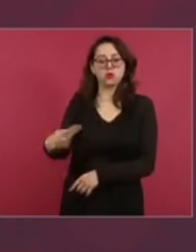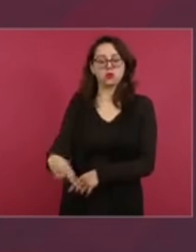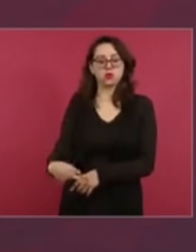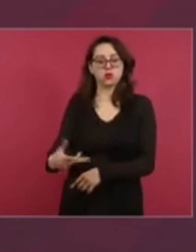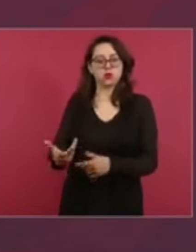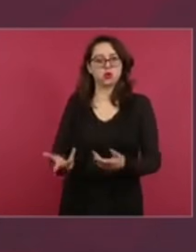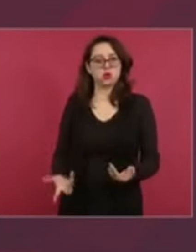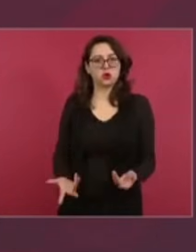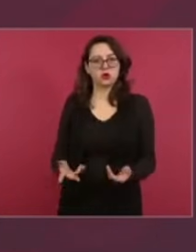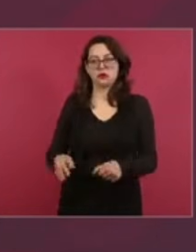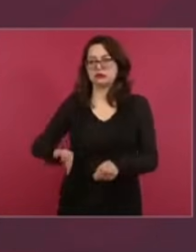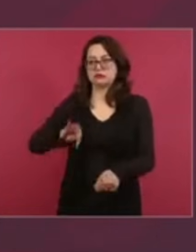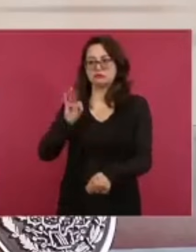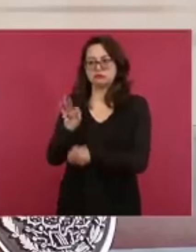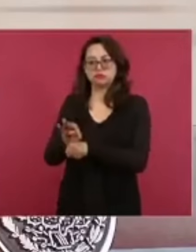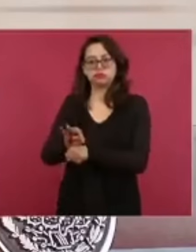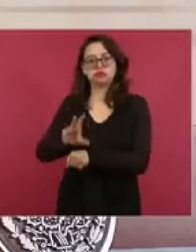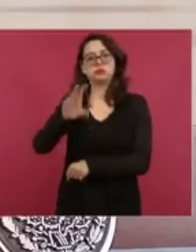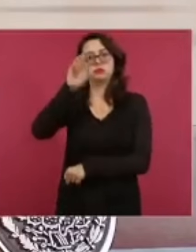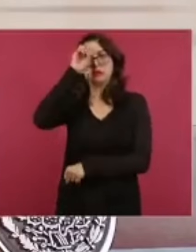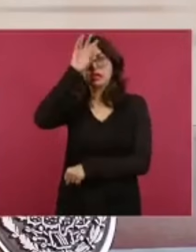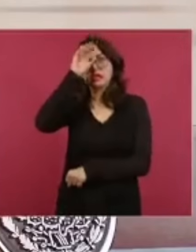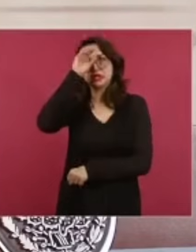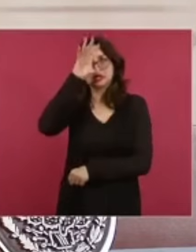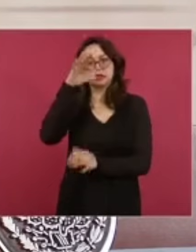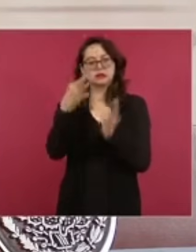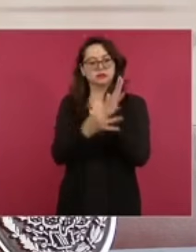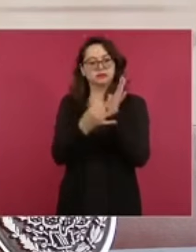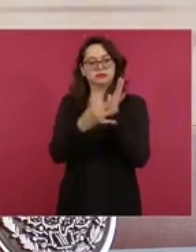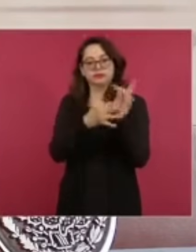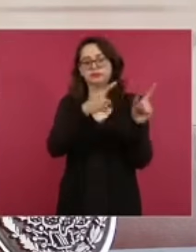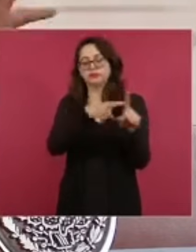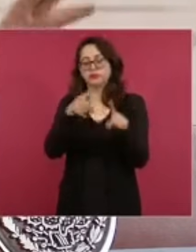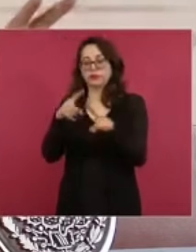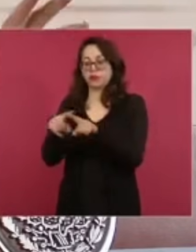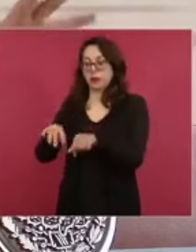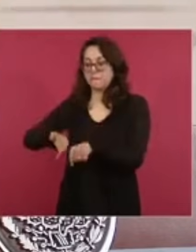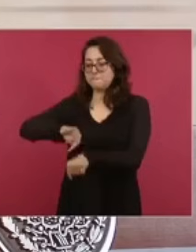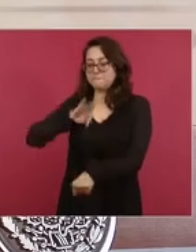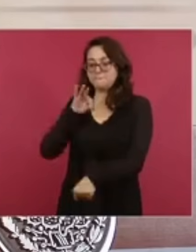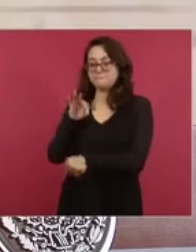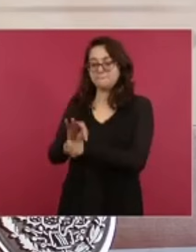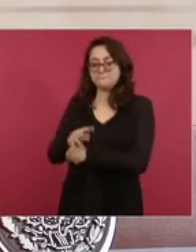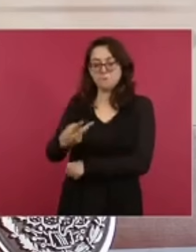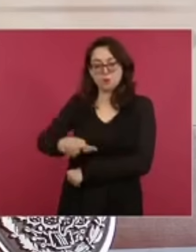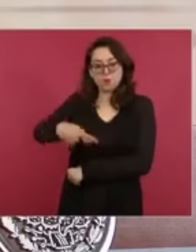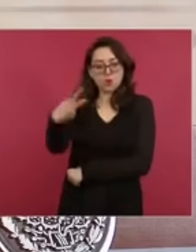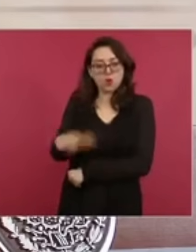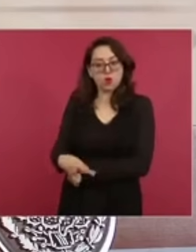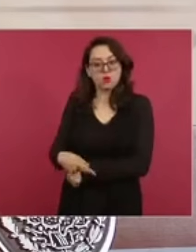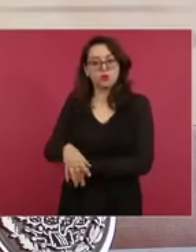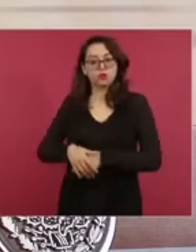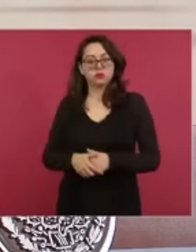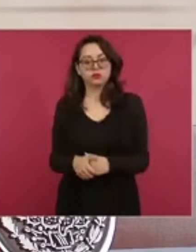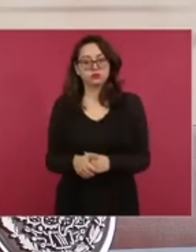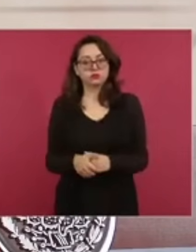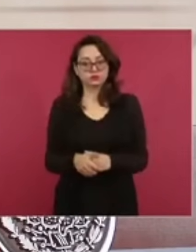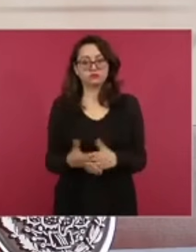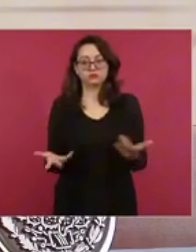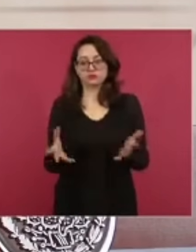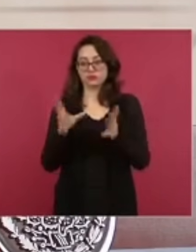subsuelo la minería todos esos recursos son de la nación Bueno eso